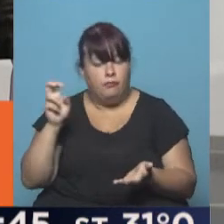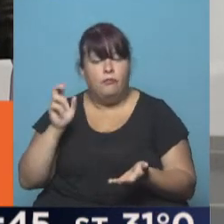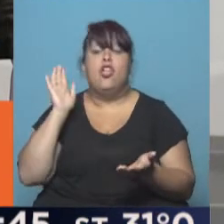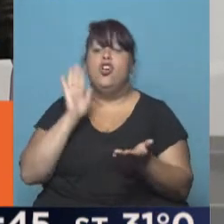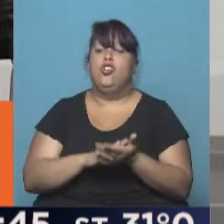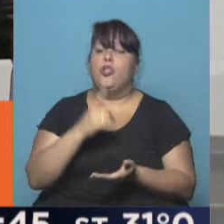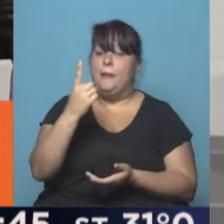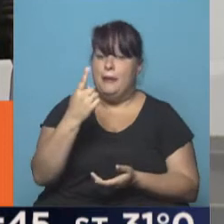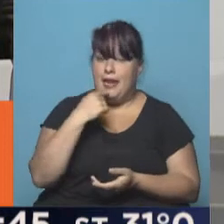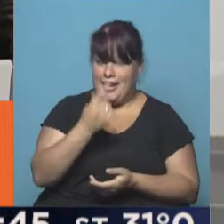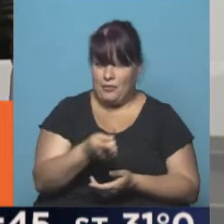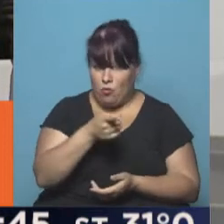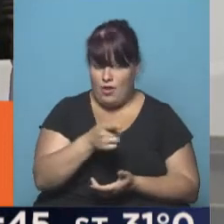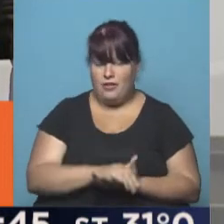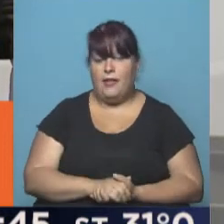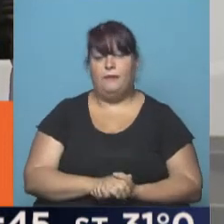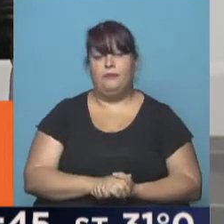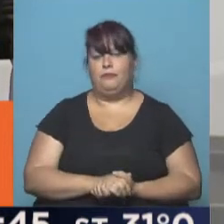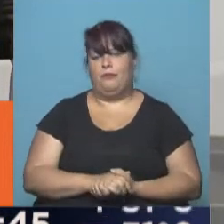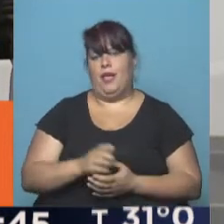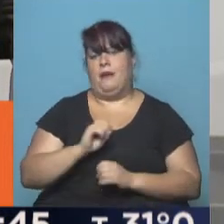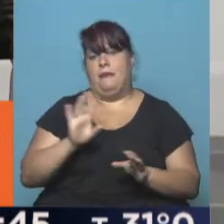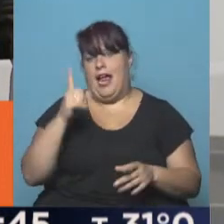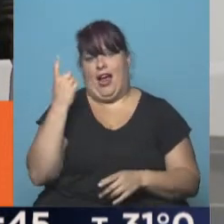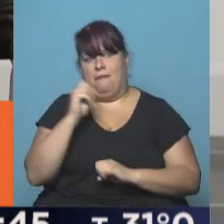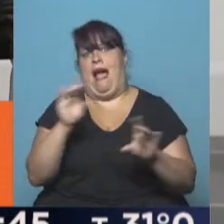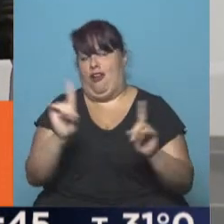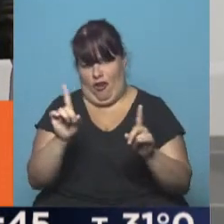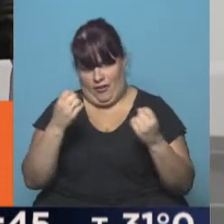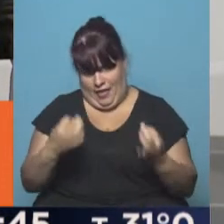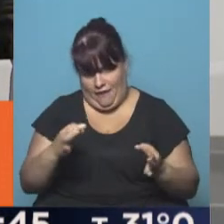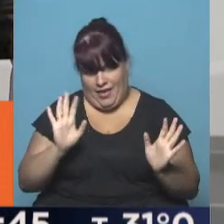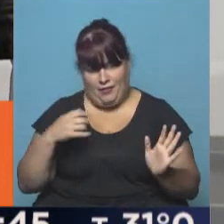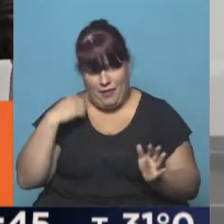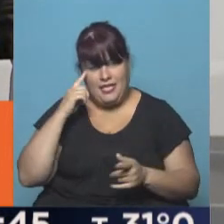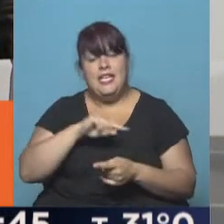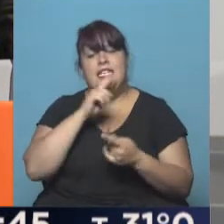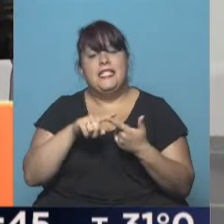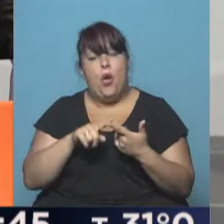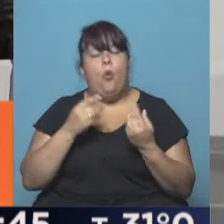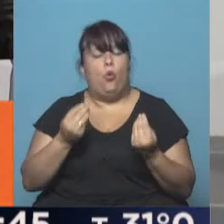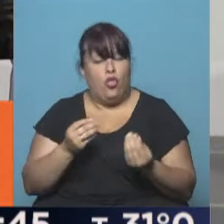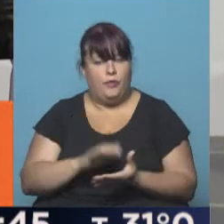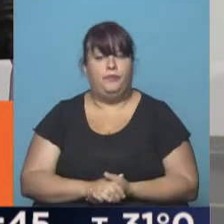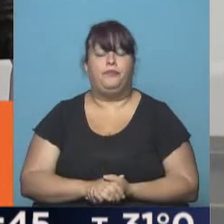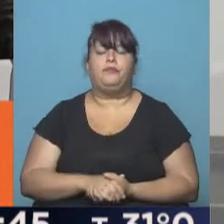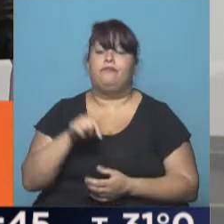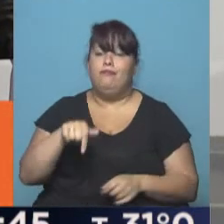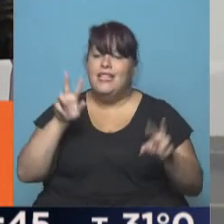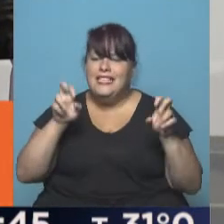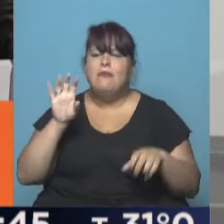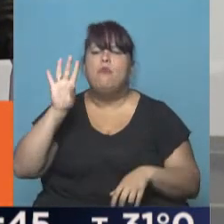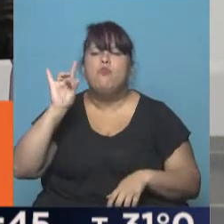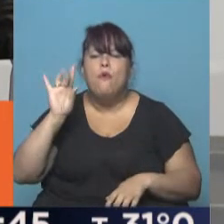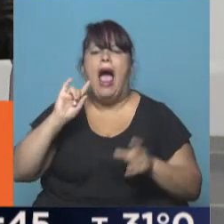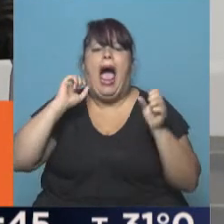lo primero, no es condenable no ser economista, ¿no? Esa es la primera reflexión. La segunda reflexión es que este es un tema complejo